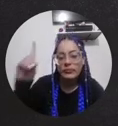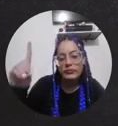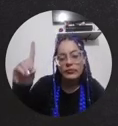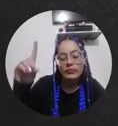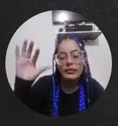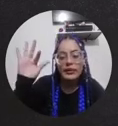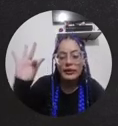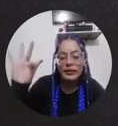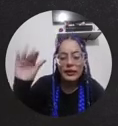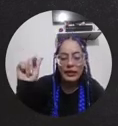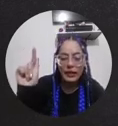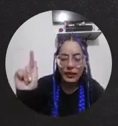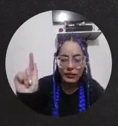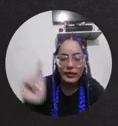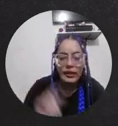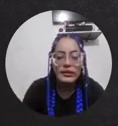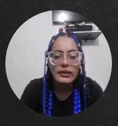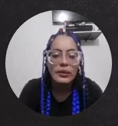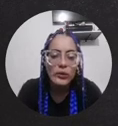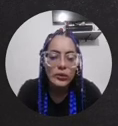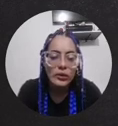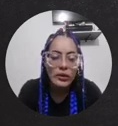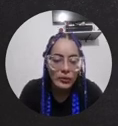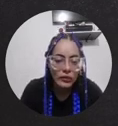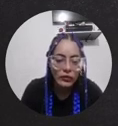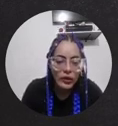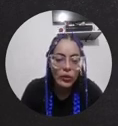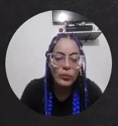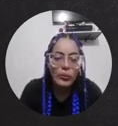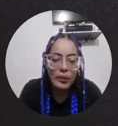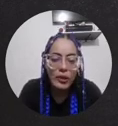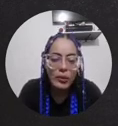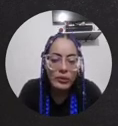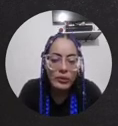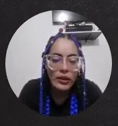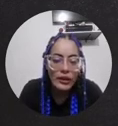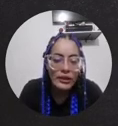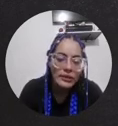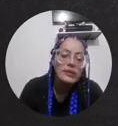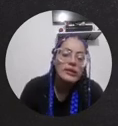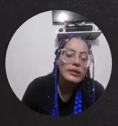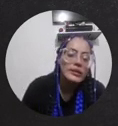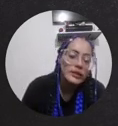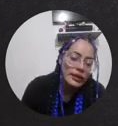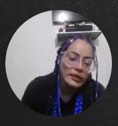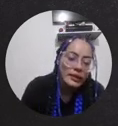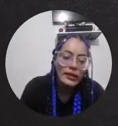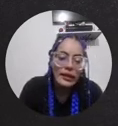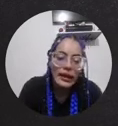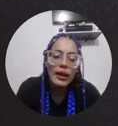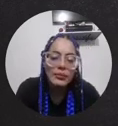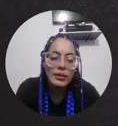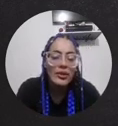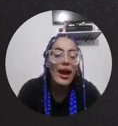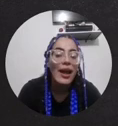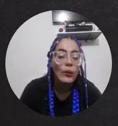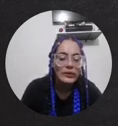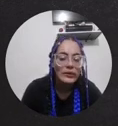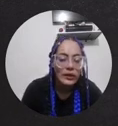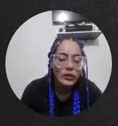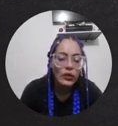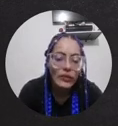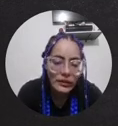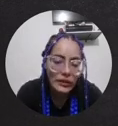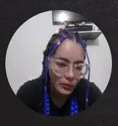El DTF es el depósito a término fijo promedio ponderado de las tasas de interés del CDT de captación a